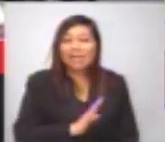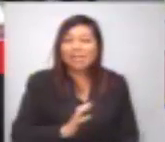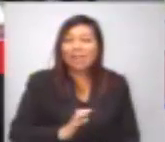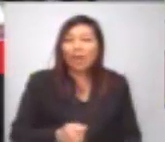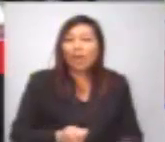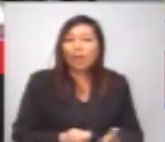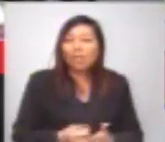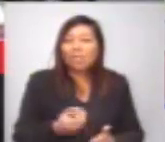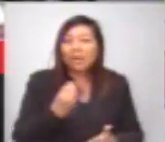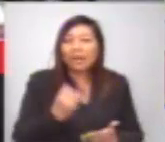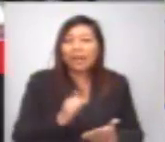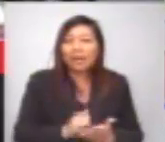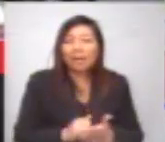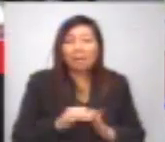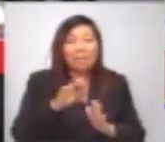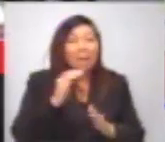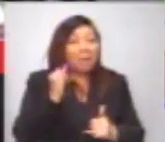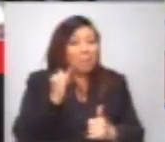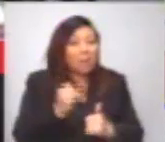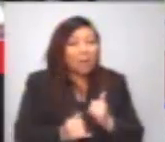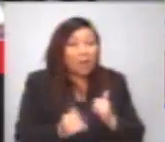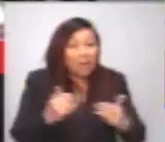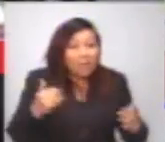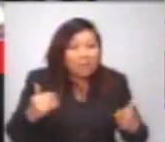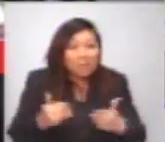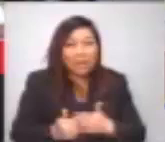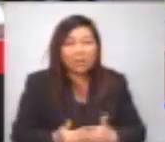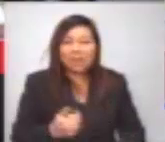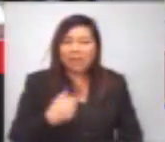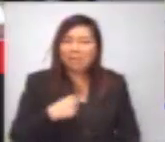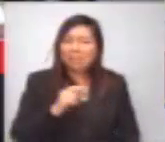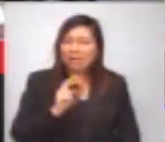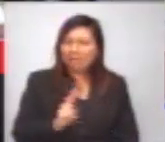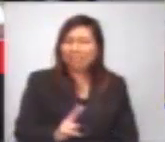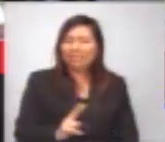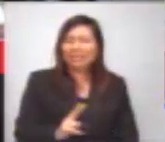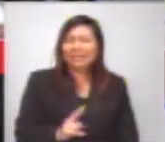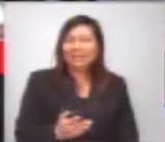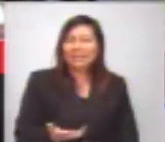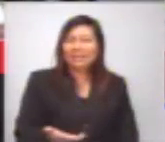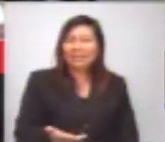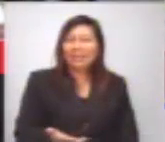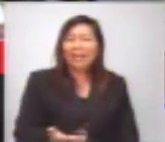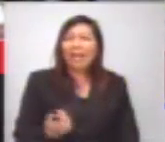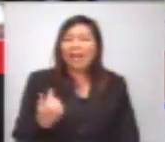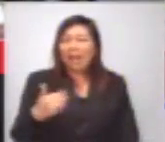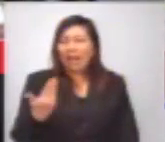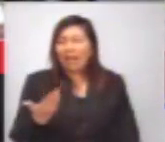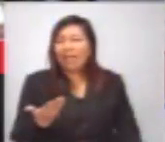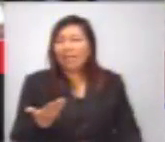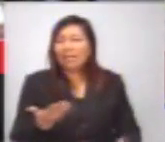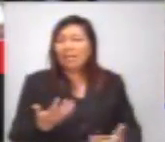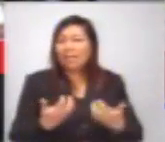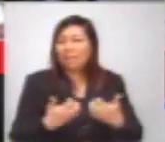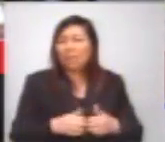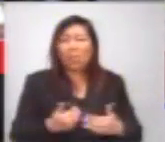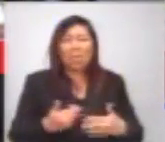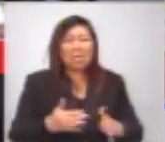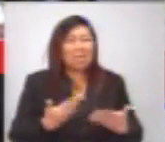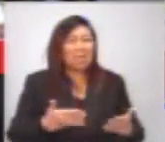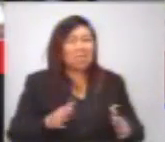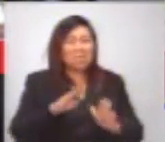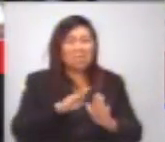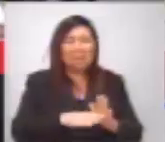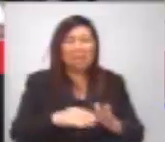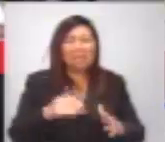que compre esos alimentos que están por vencerse. Y hemos visto que hay empresas que le vendían cualquier cosa